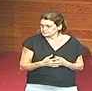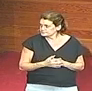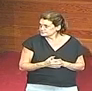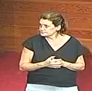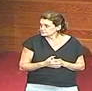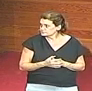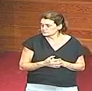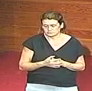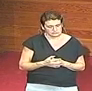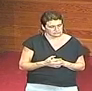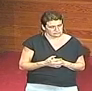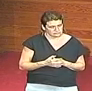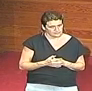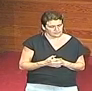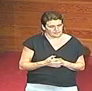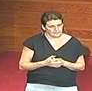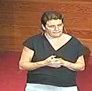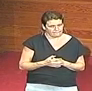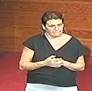Y bueno, también os cuento que